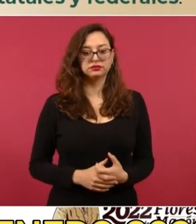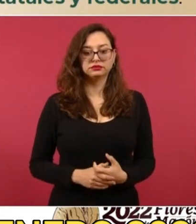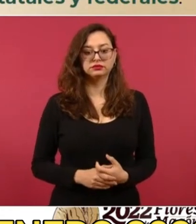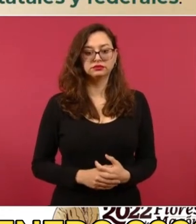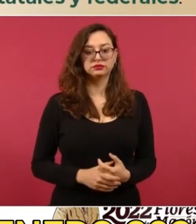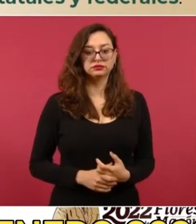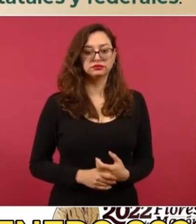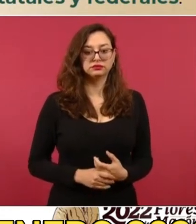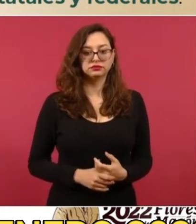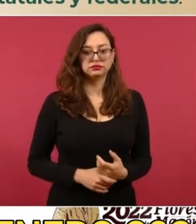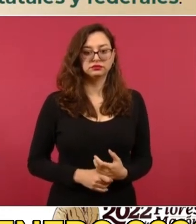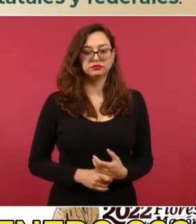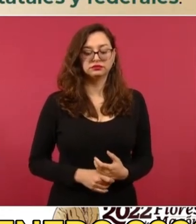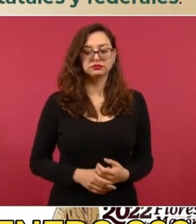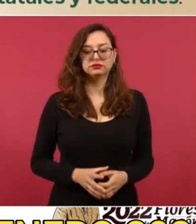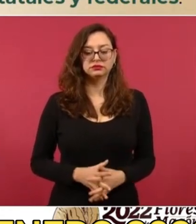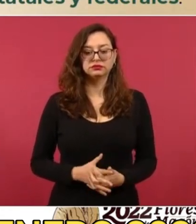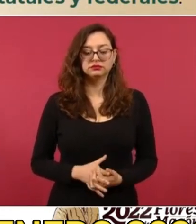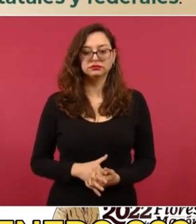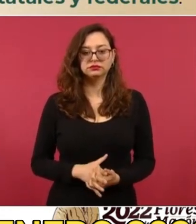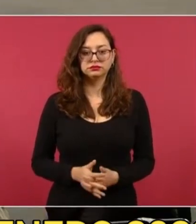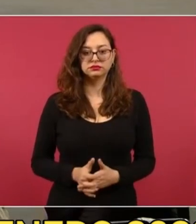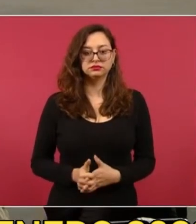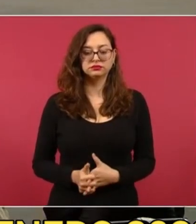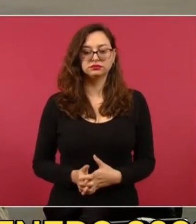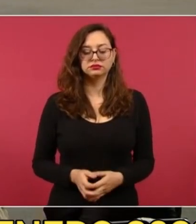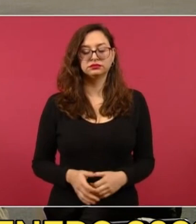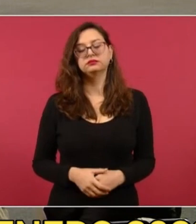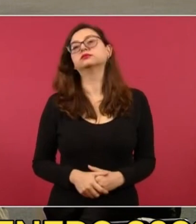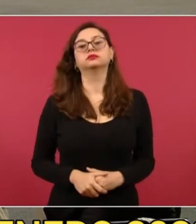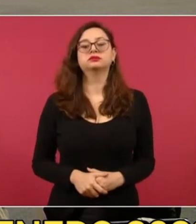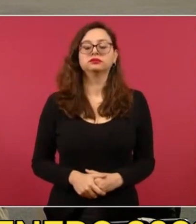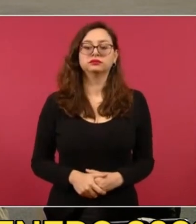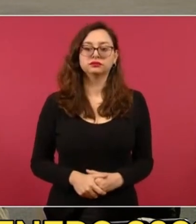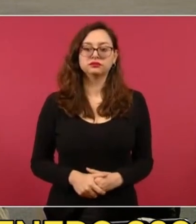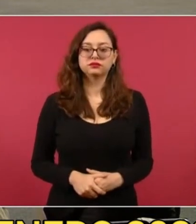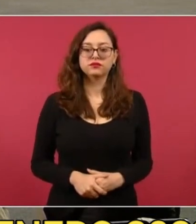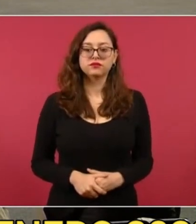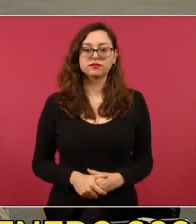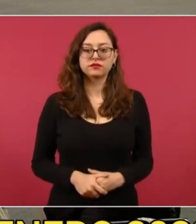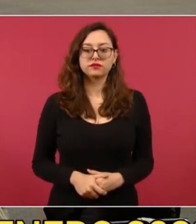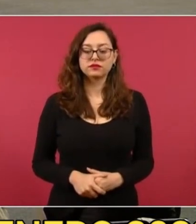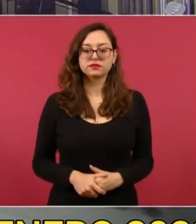Entonces, por eso es hasta bueno